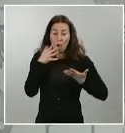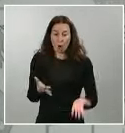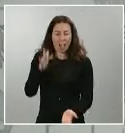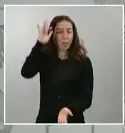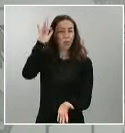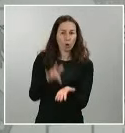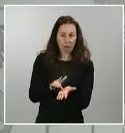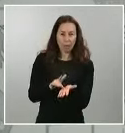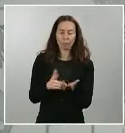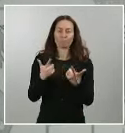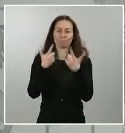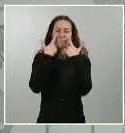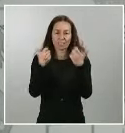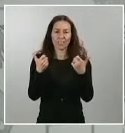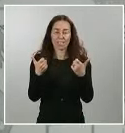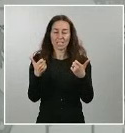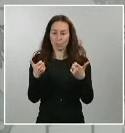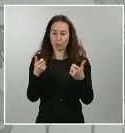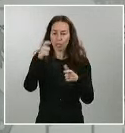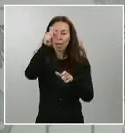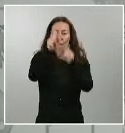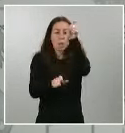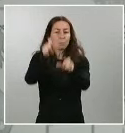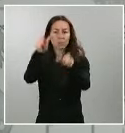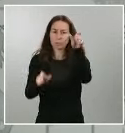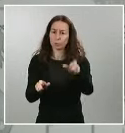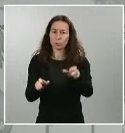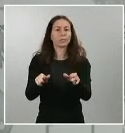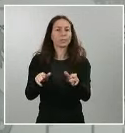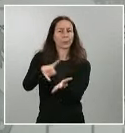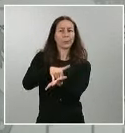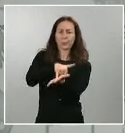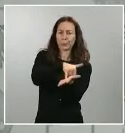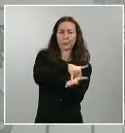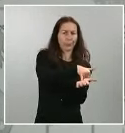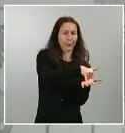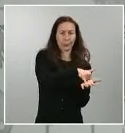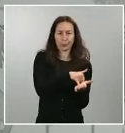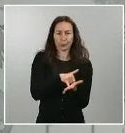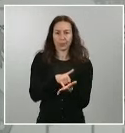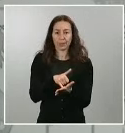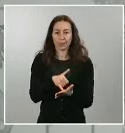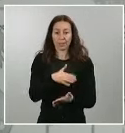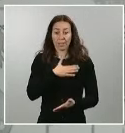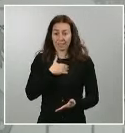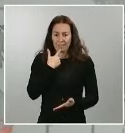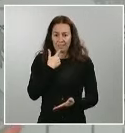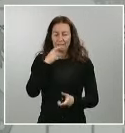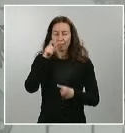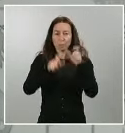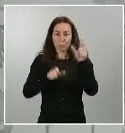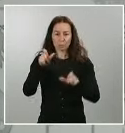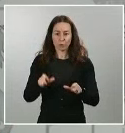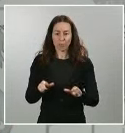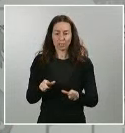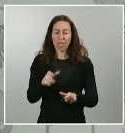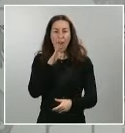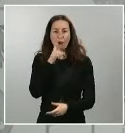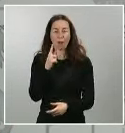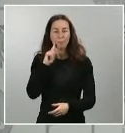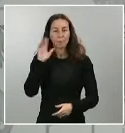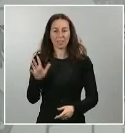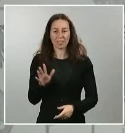de nuestra propia civilización, sino de la vida humana. Es la humanidad entera la que está siendo puesta a prueba. Lo hemos visto en estos